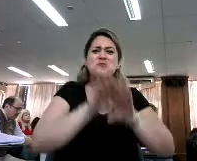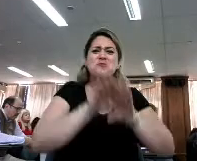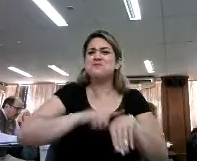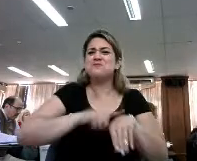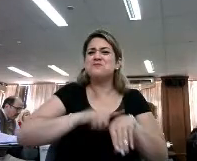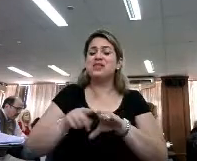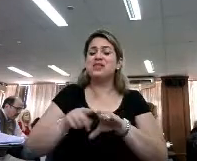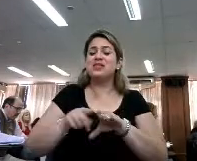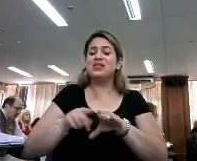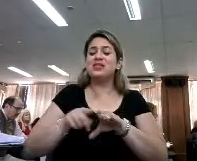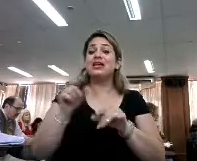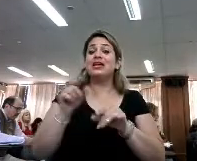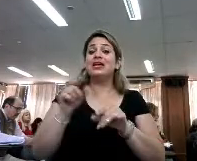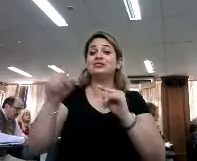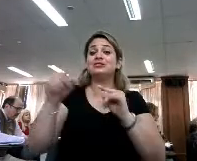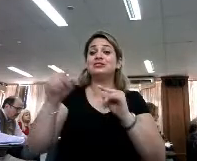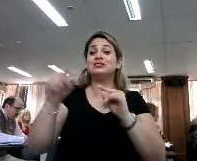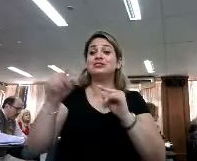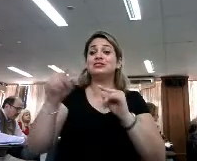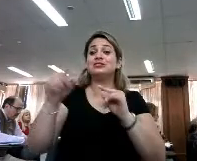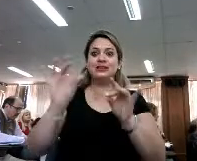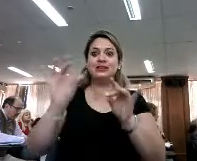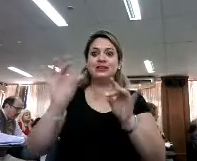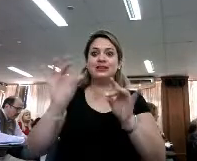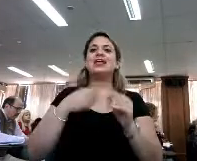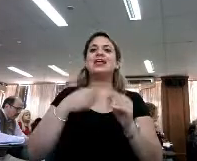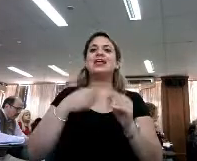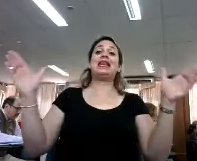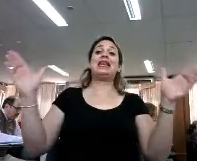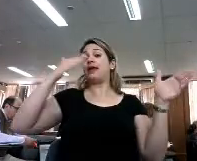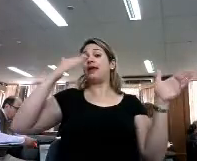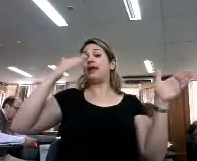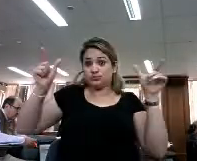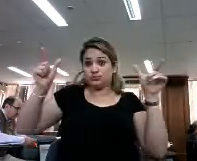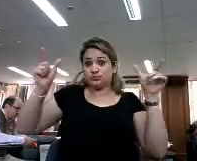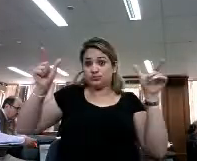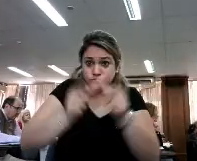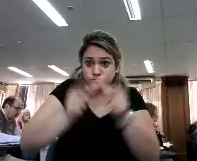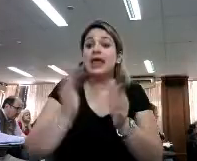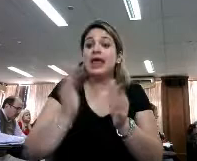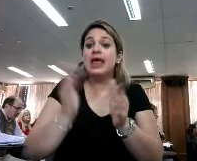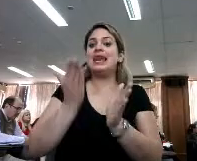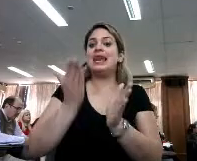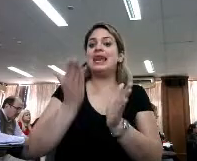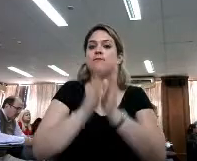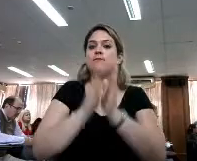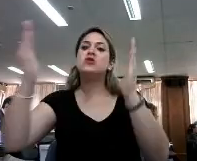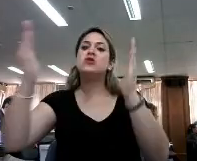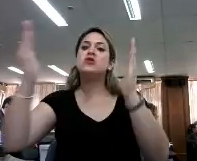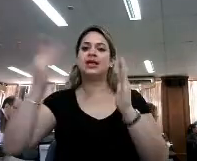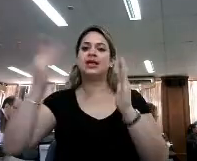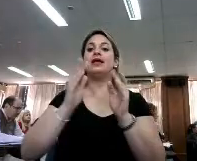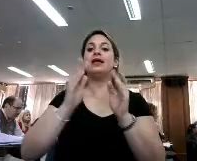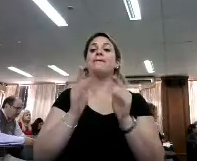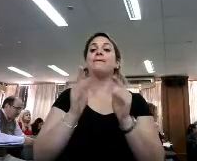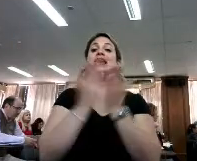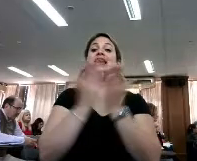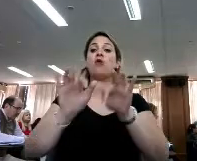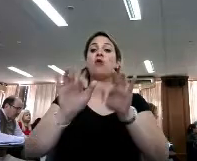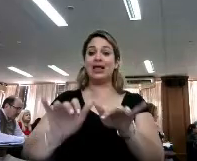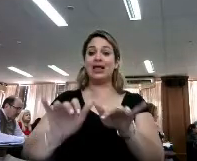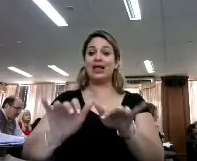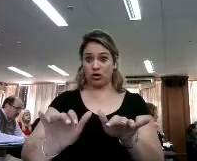es a que arranquemos de eso general para aterrizarlo en la realidad del libro, en la realidad de las bibliotecas y en la realidad del libro electrónico,